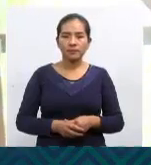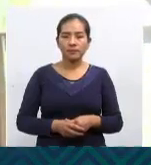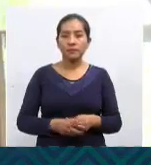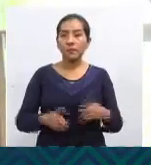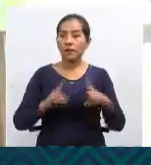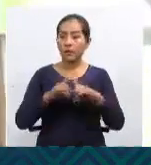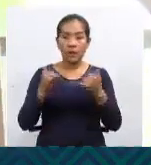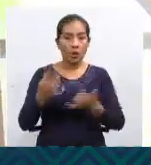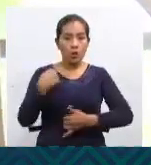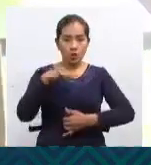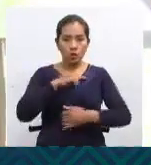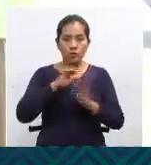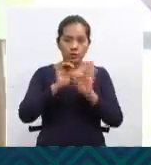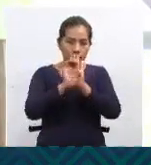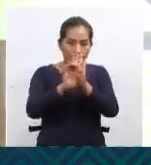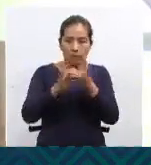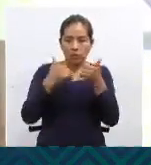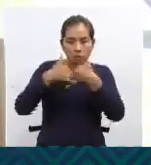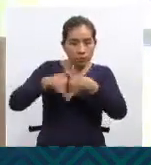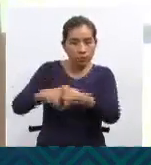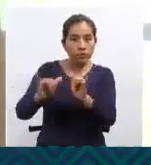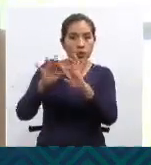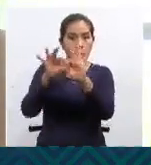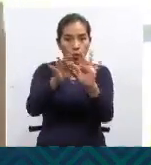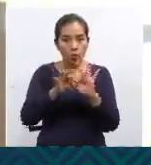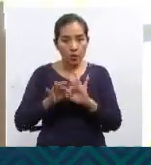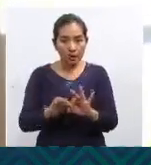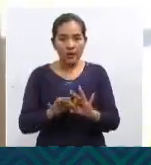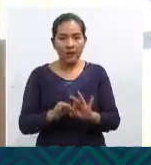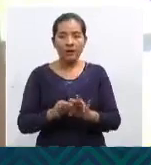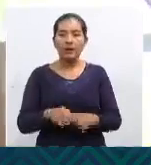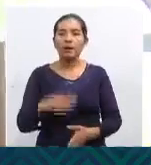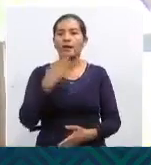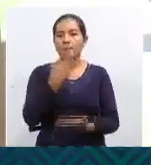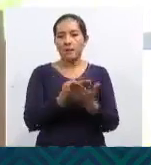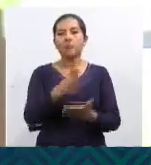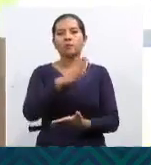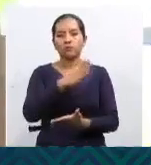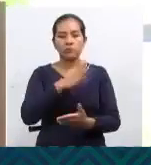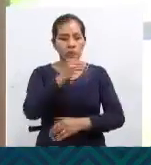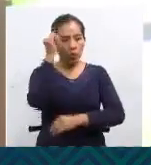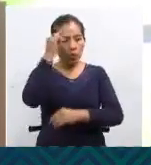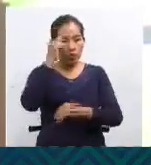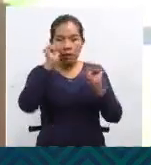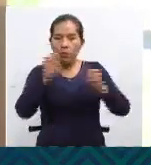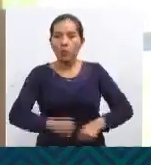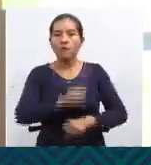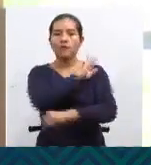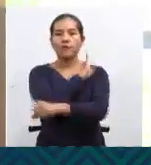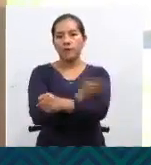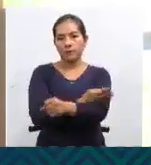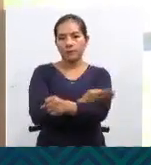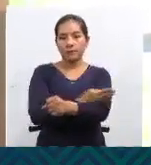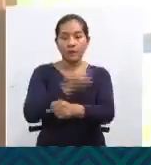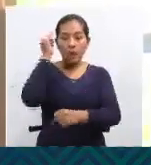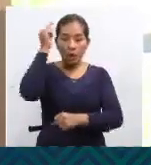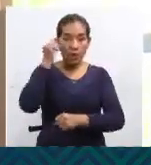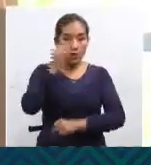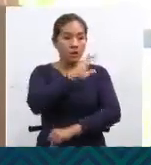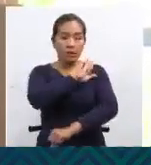Si mantenemos la unidad de nuestras organizaciones sociales, el gobierno es fuerte, y si el gobierno es